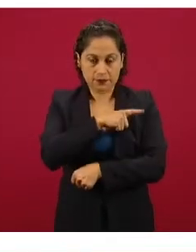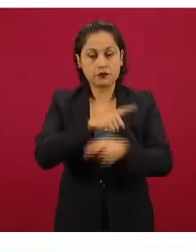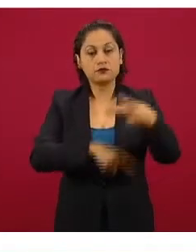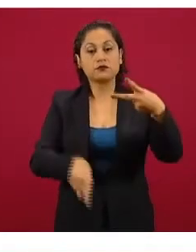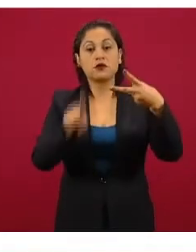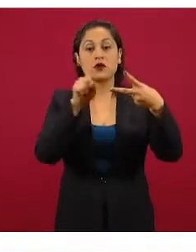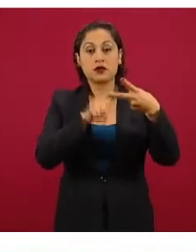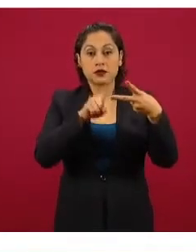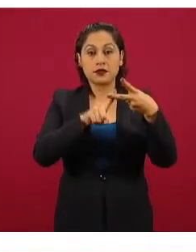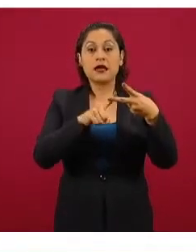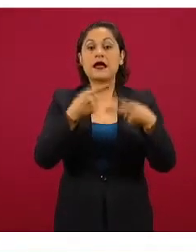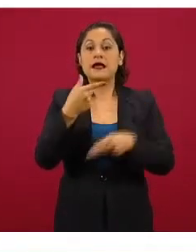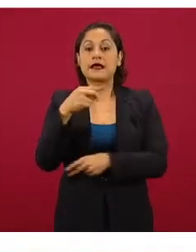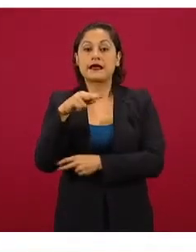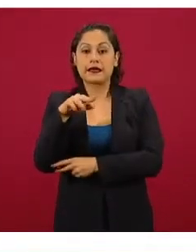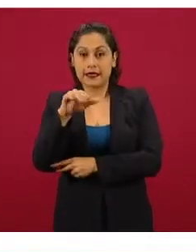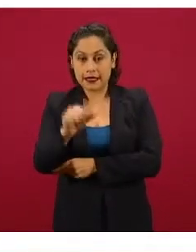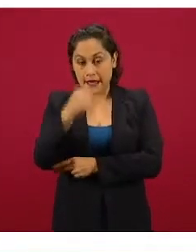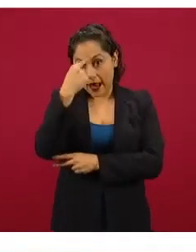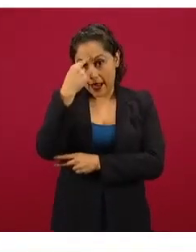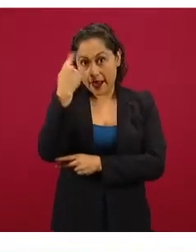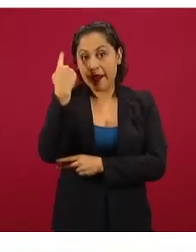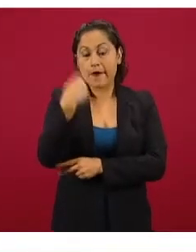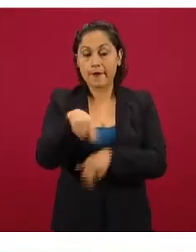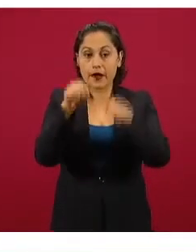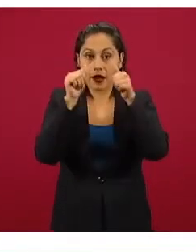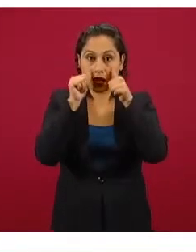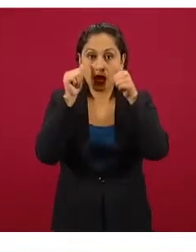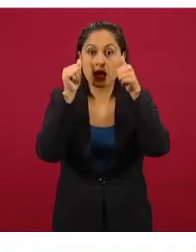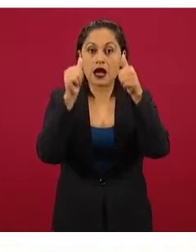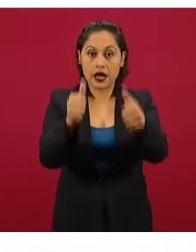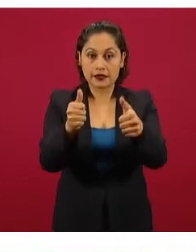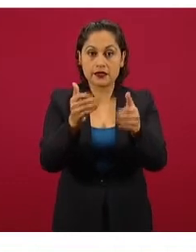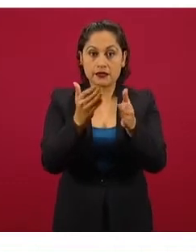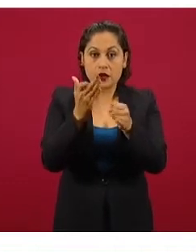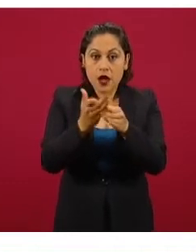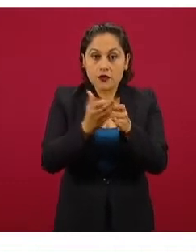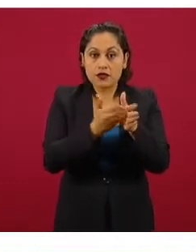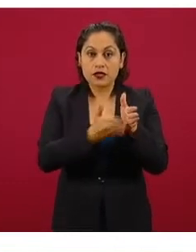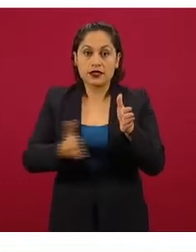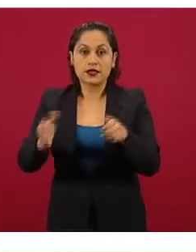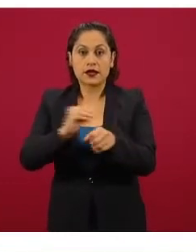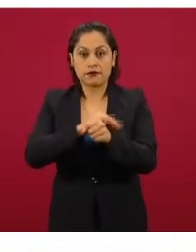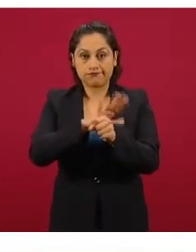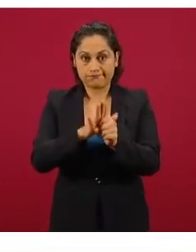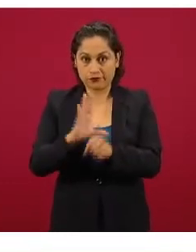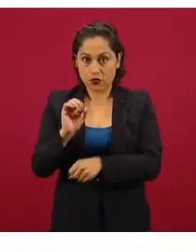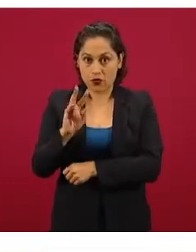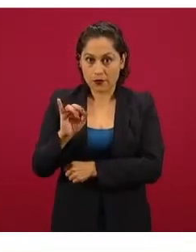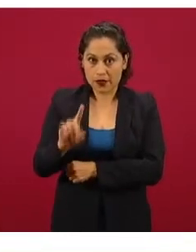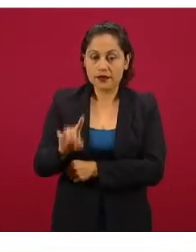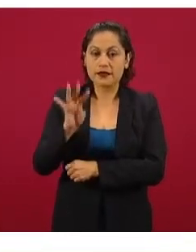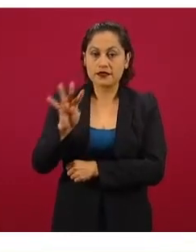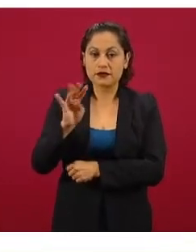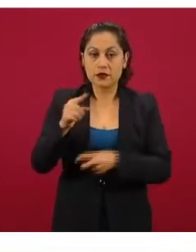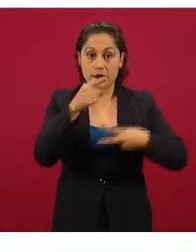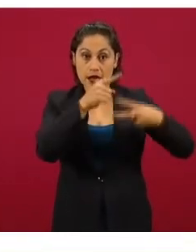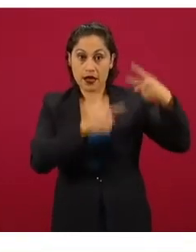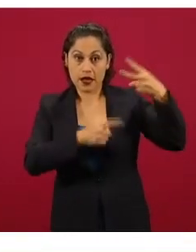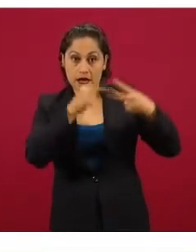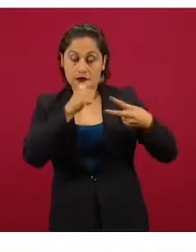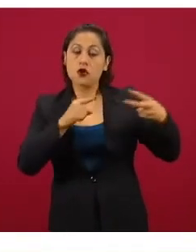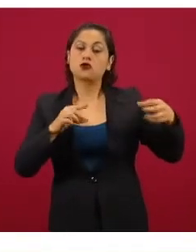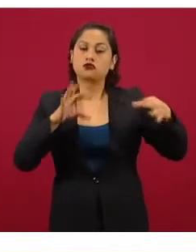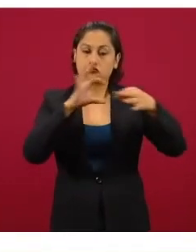guía de continuidad de operaciones para la atención médica durante COVID-19. Son 2 guías que se complementan una a la otra con